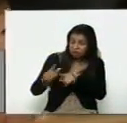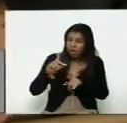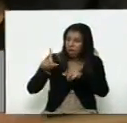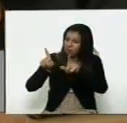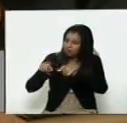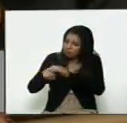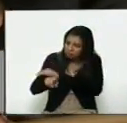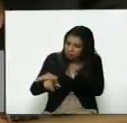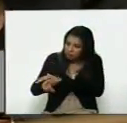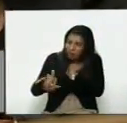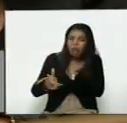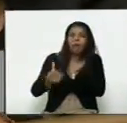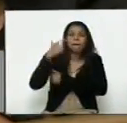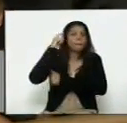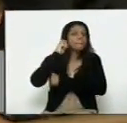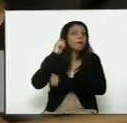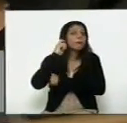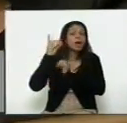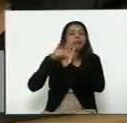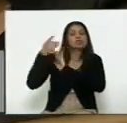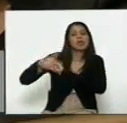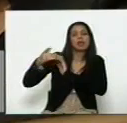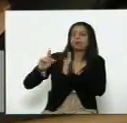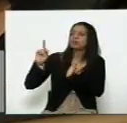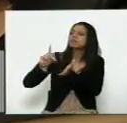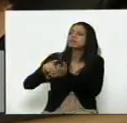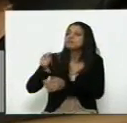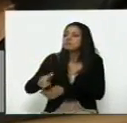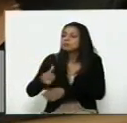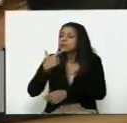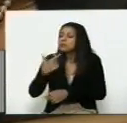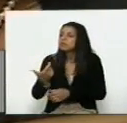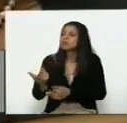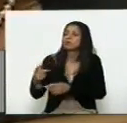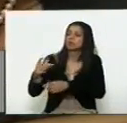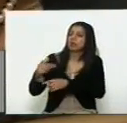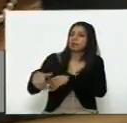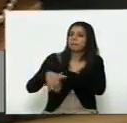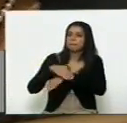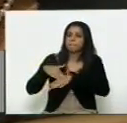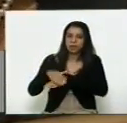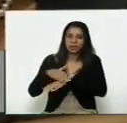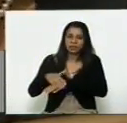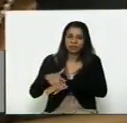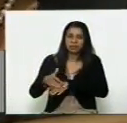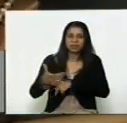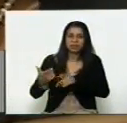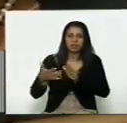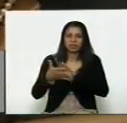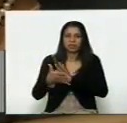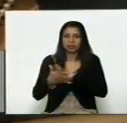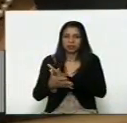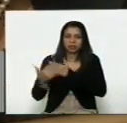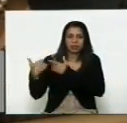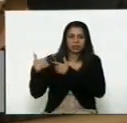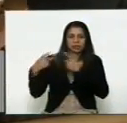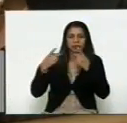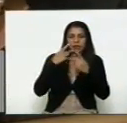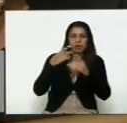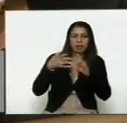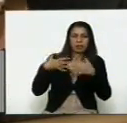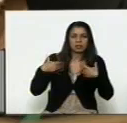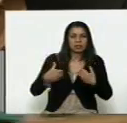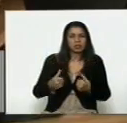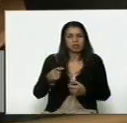nacido o la recién nacida no indicados según el Ministerio del Poder Popular con competencia en materia